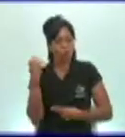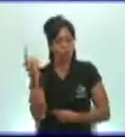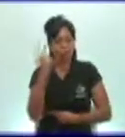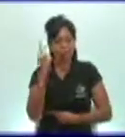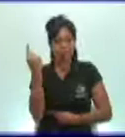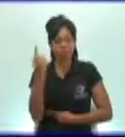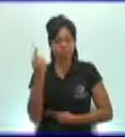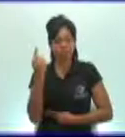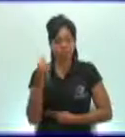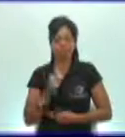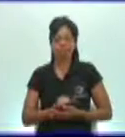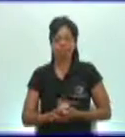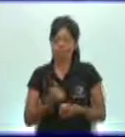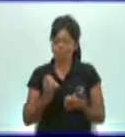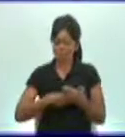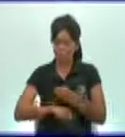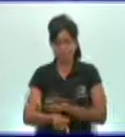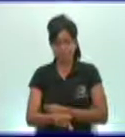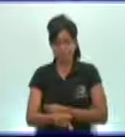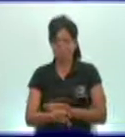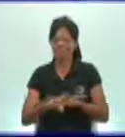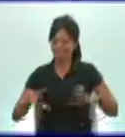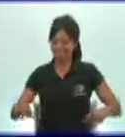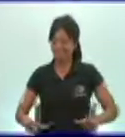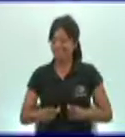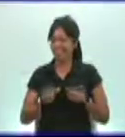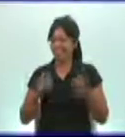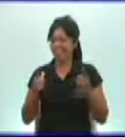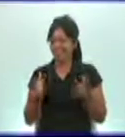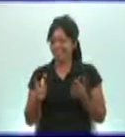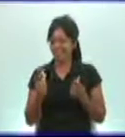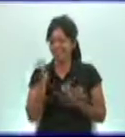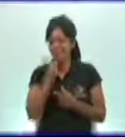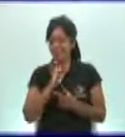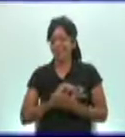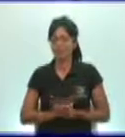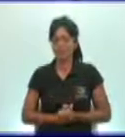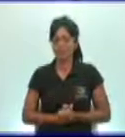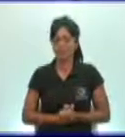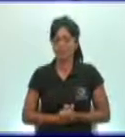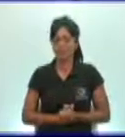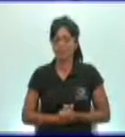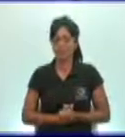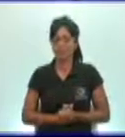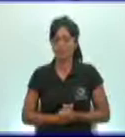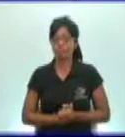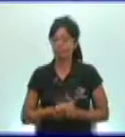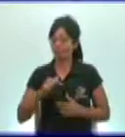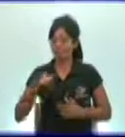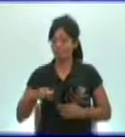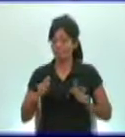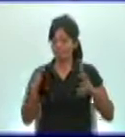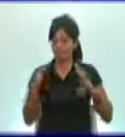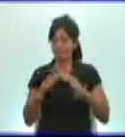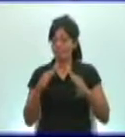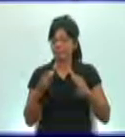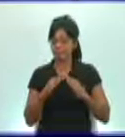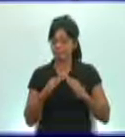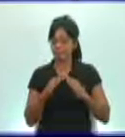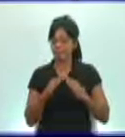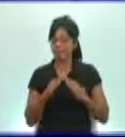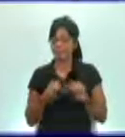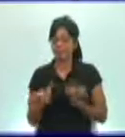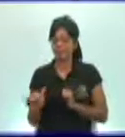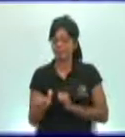que pronto estará cumpliendo un aniversario. Y nosotros desde nuestras casas también